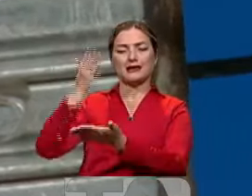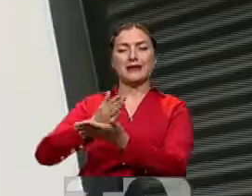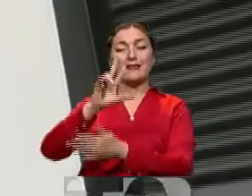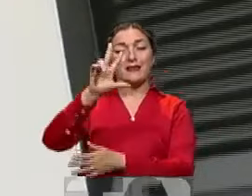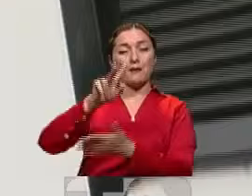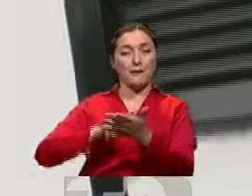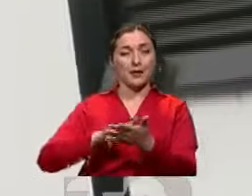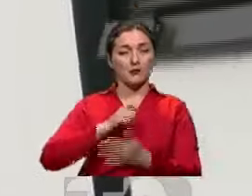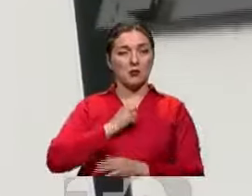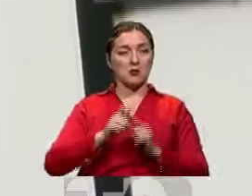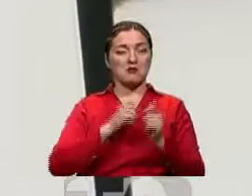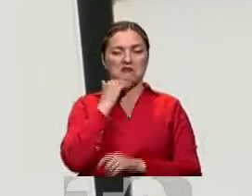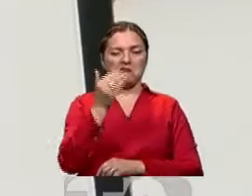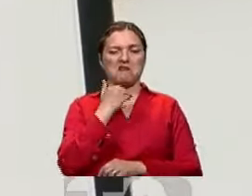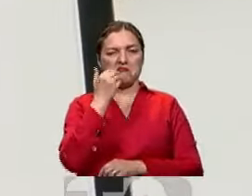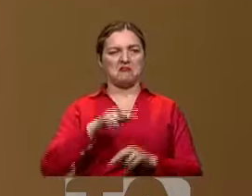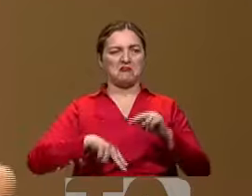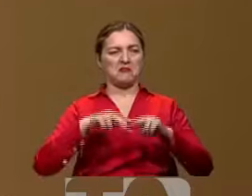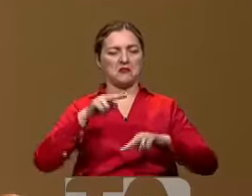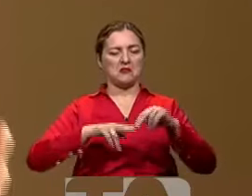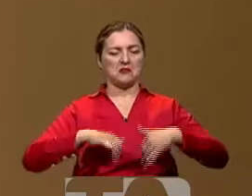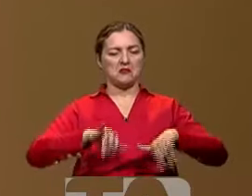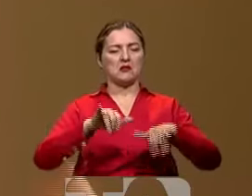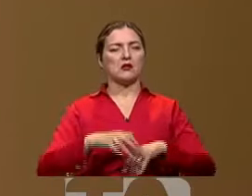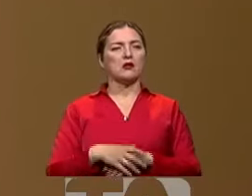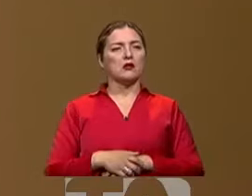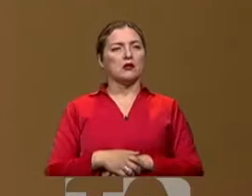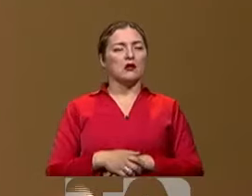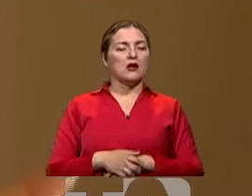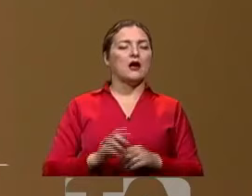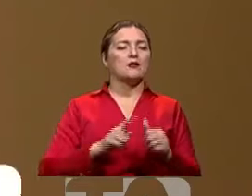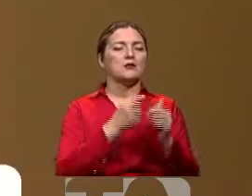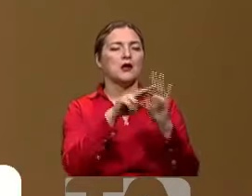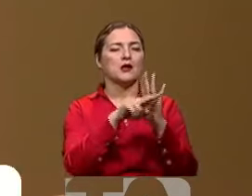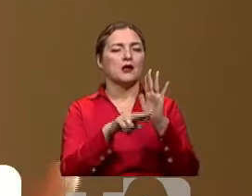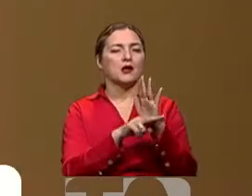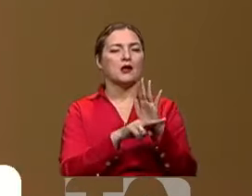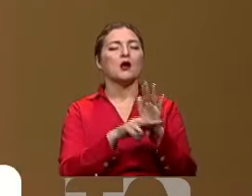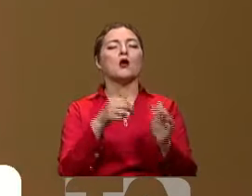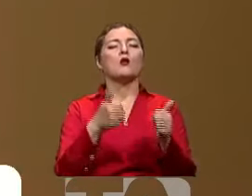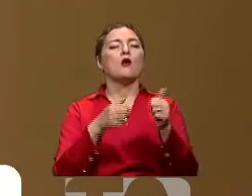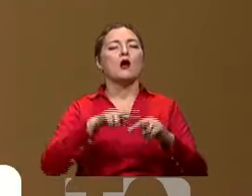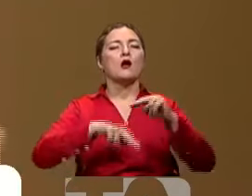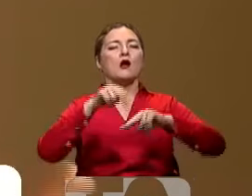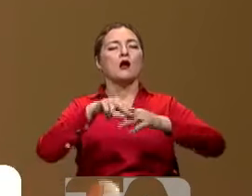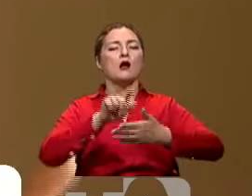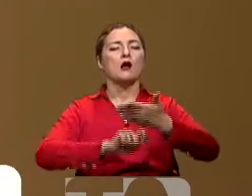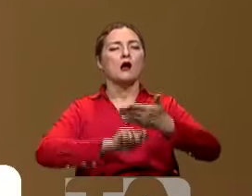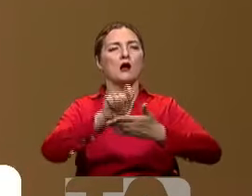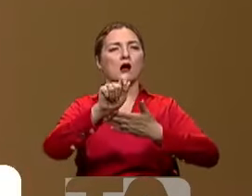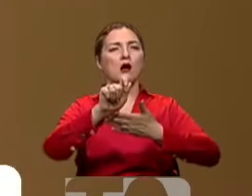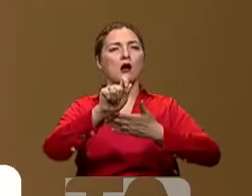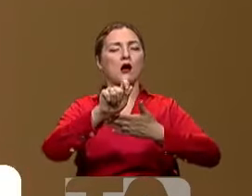ocasiones, el propietario hizo caso omiso. Porque el primer requisito para construir es que tenga aprobación del